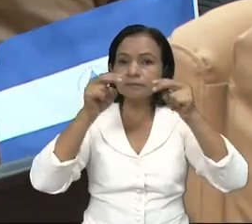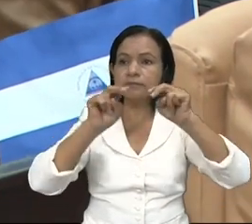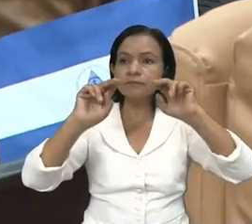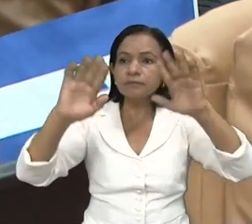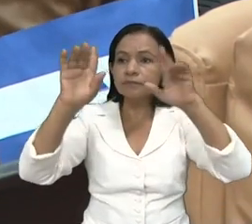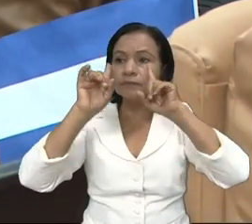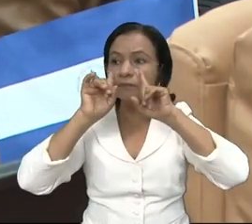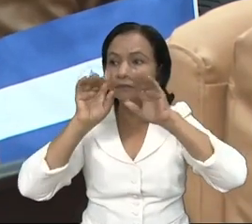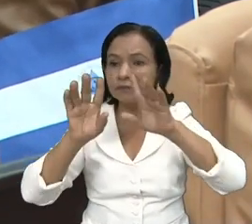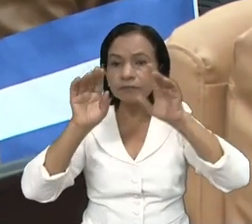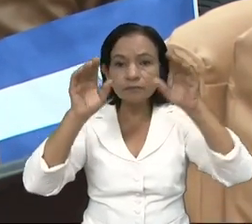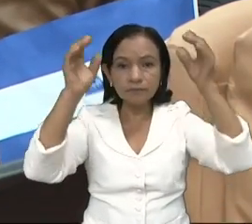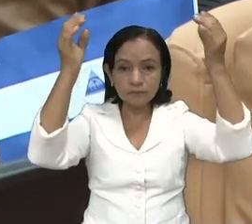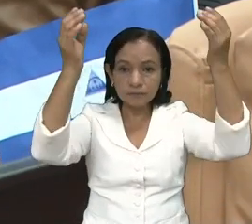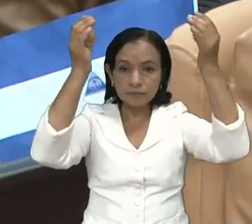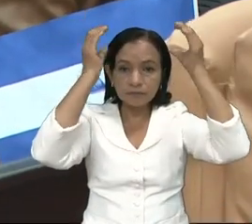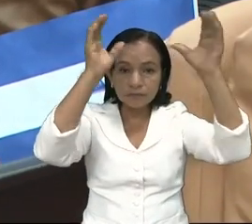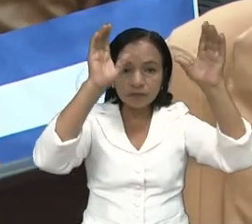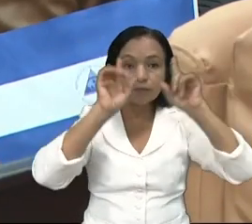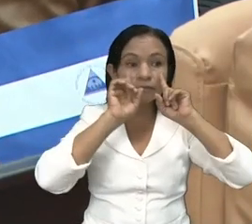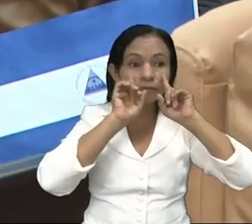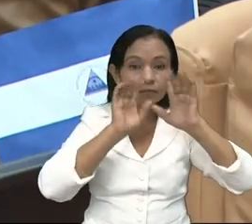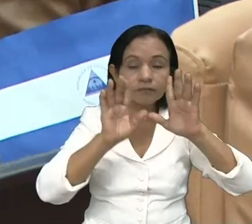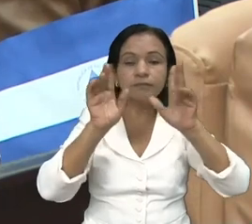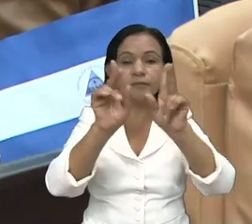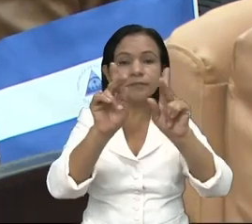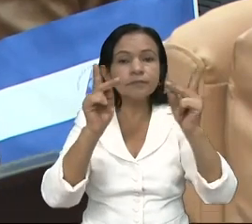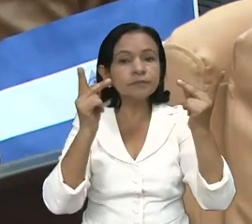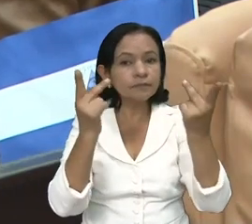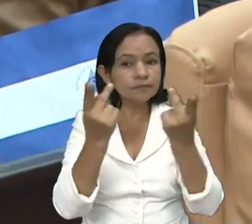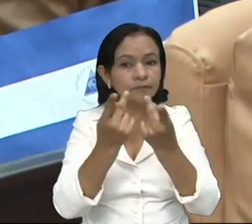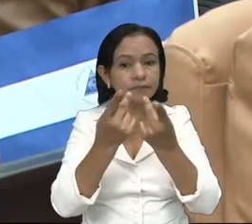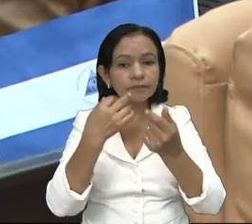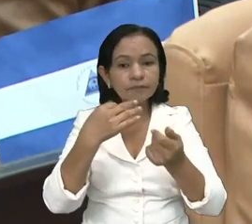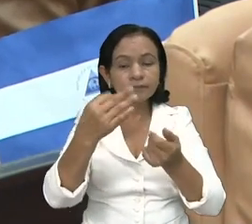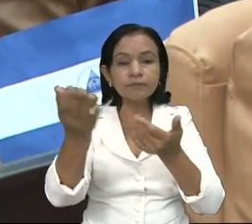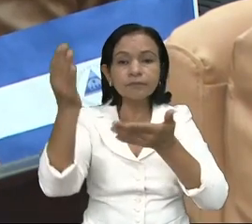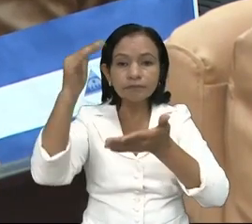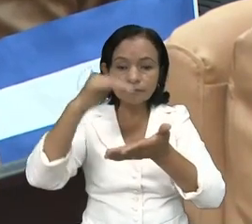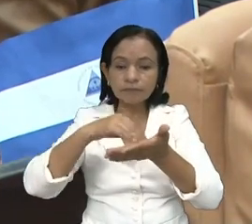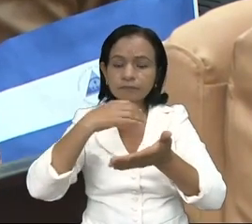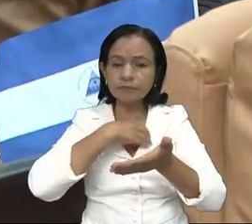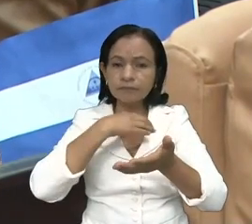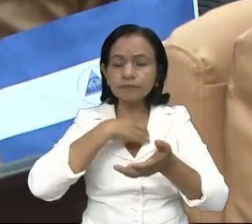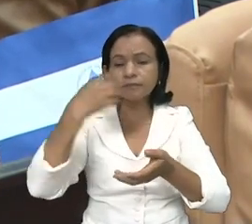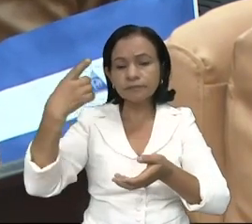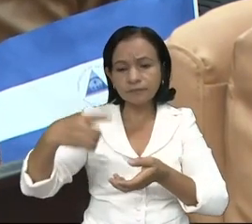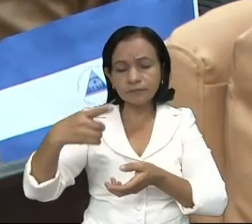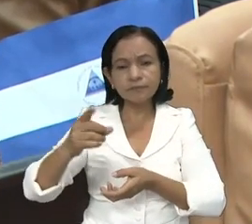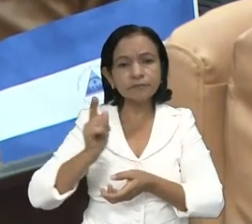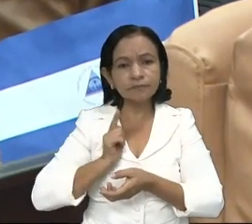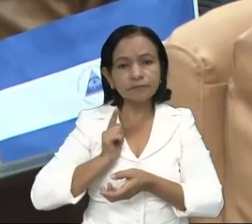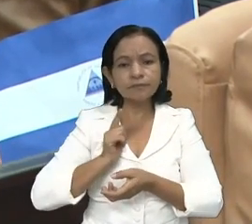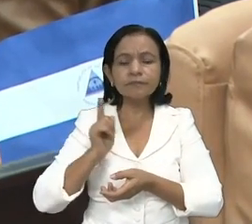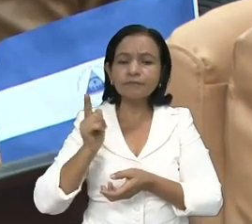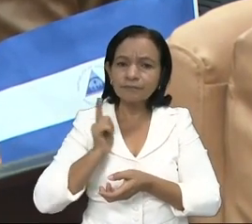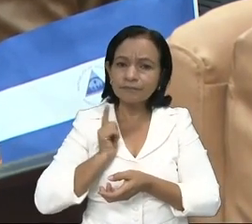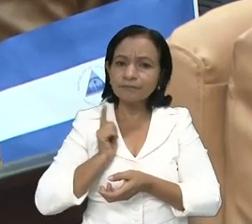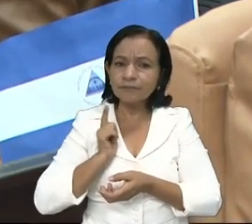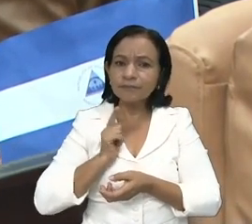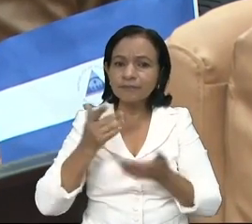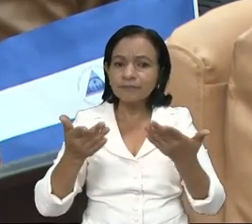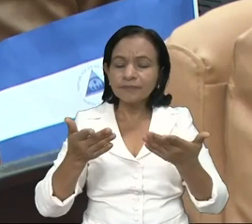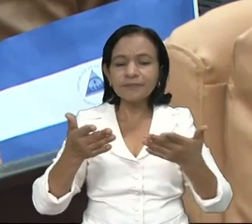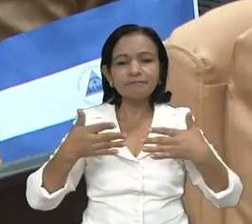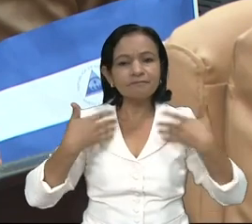y culturales para que el pueblo recupere su derecho y goce